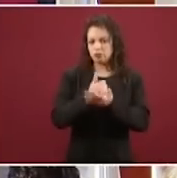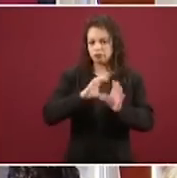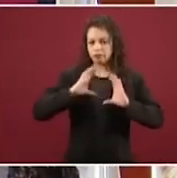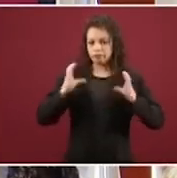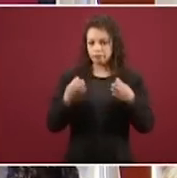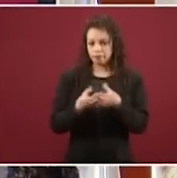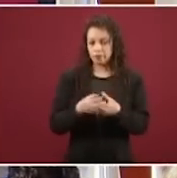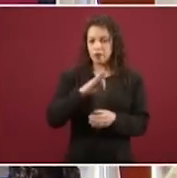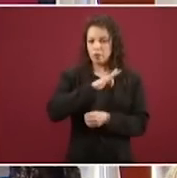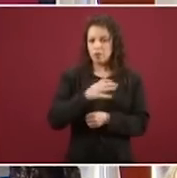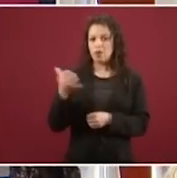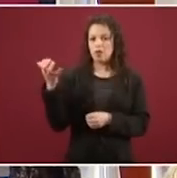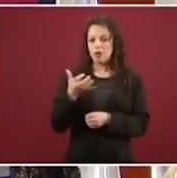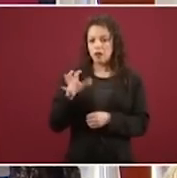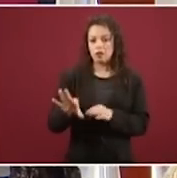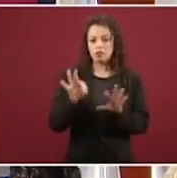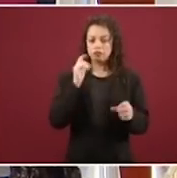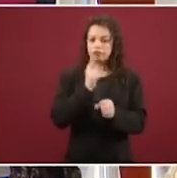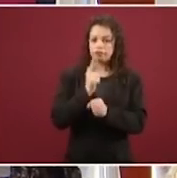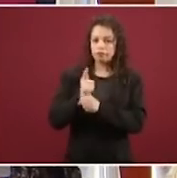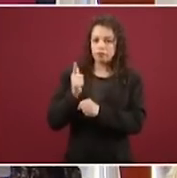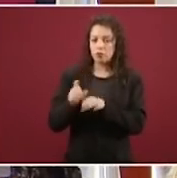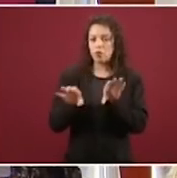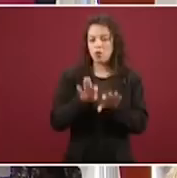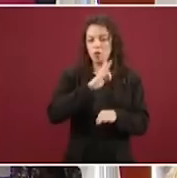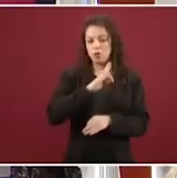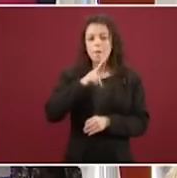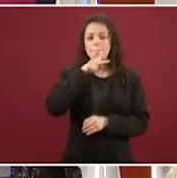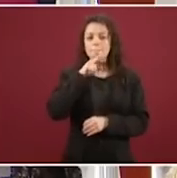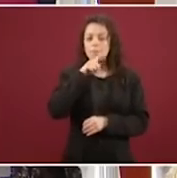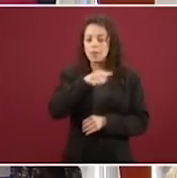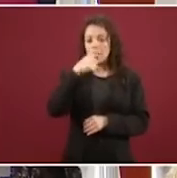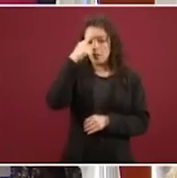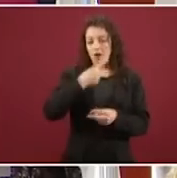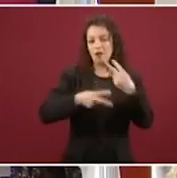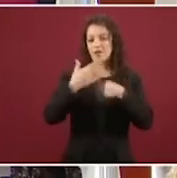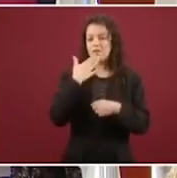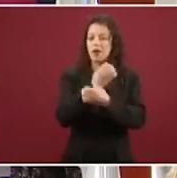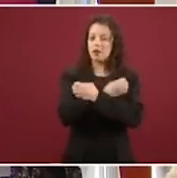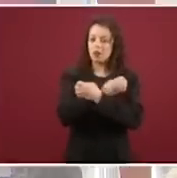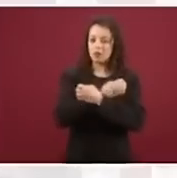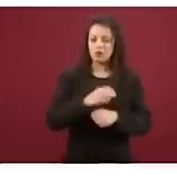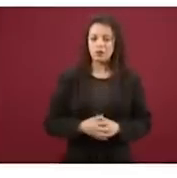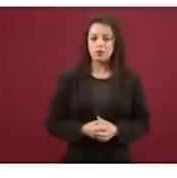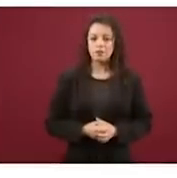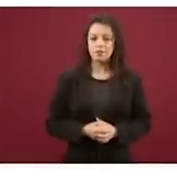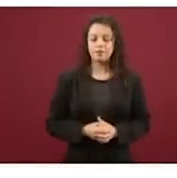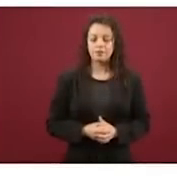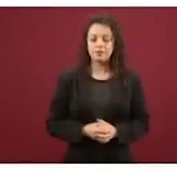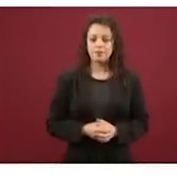integral encontrar alternativas para mejorar las condiciones de la educación. Por ejemplo, vamos a